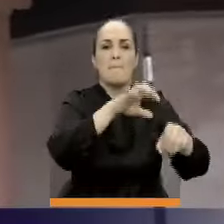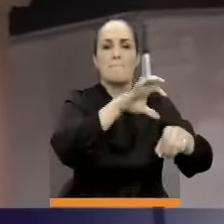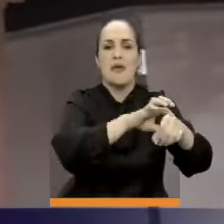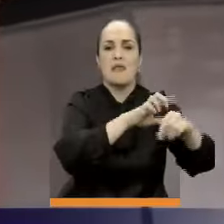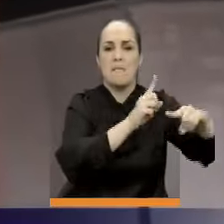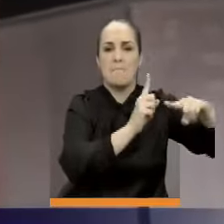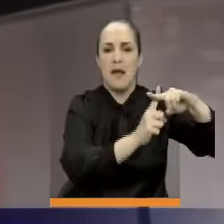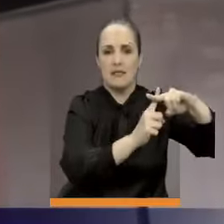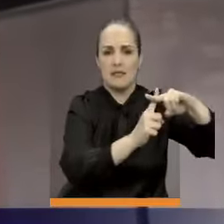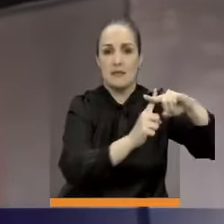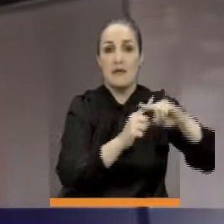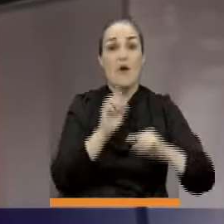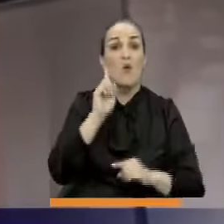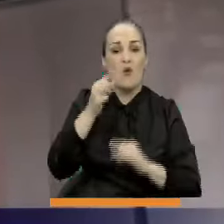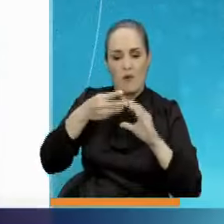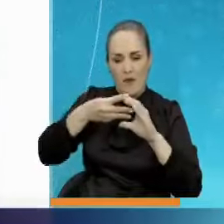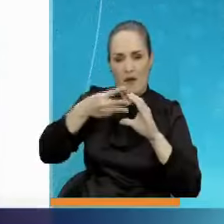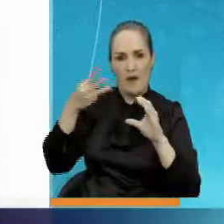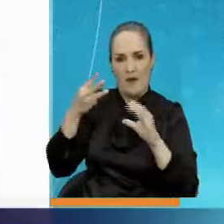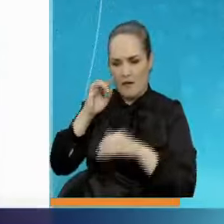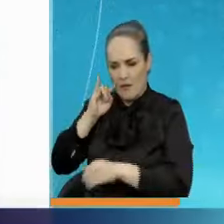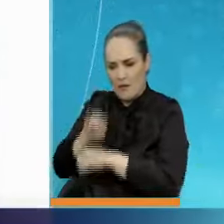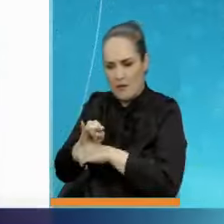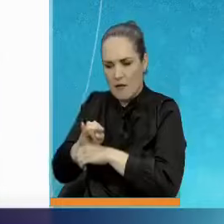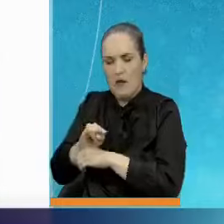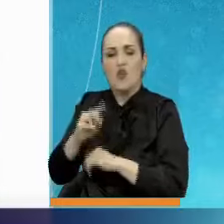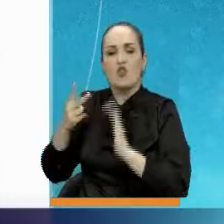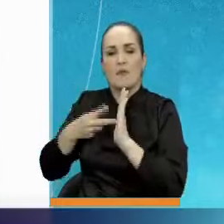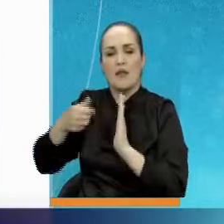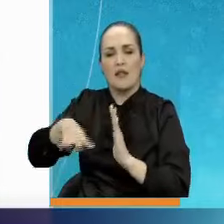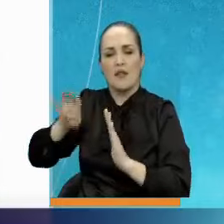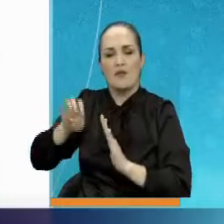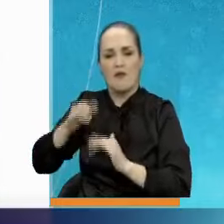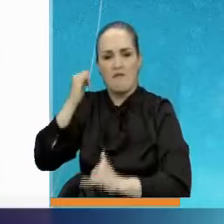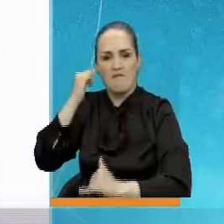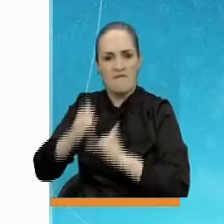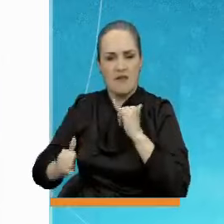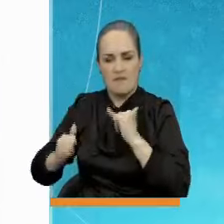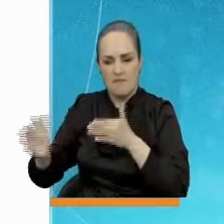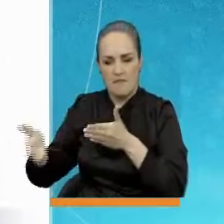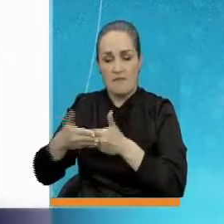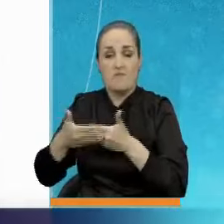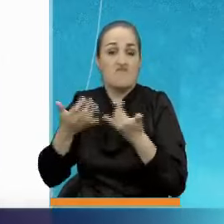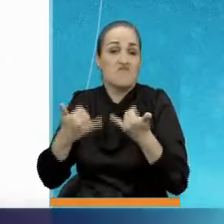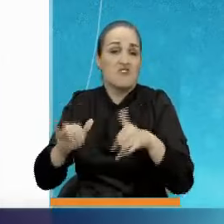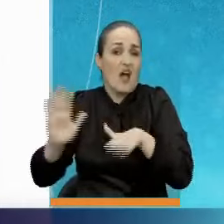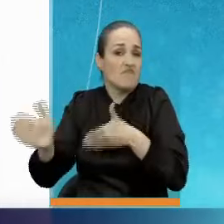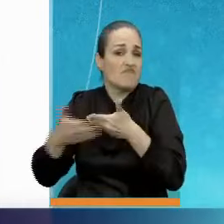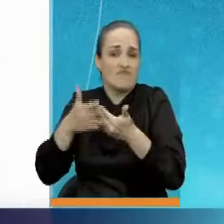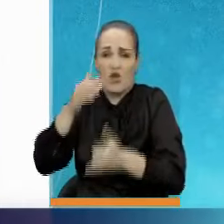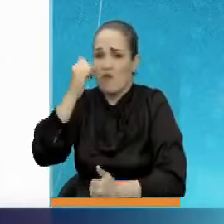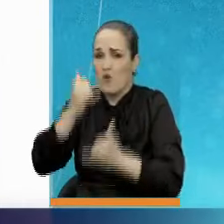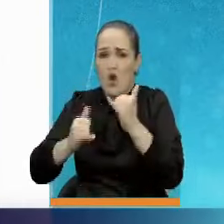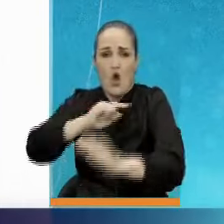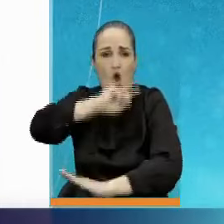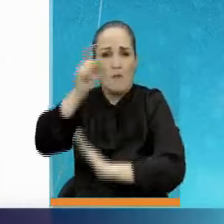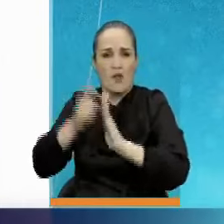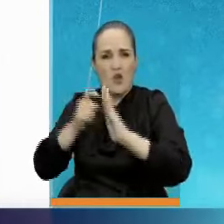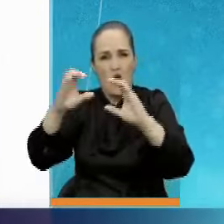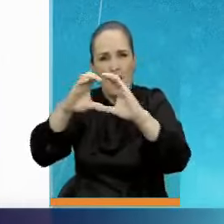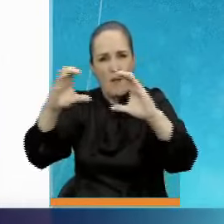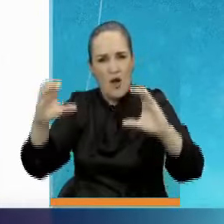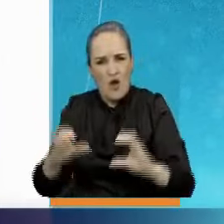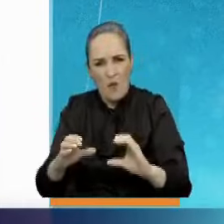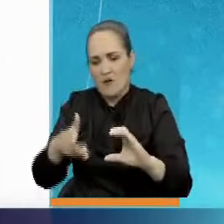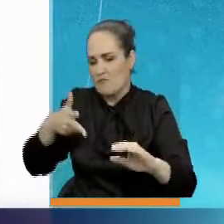2019, la Supersalud ordenó su liquidación. Ya sea por terminada la asistencia a la persona jurídica de Café Salud, se cancelaron